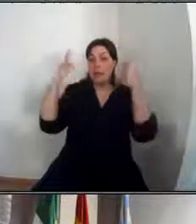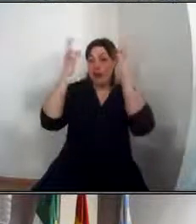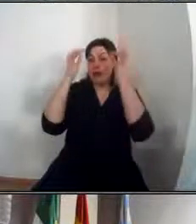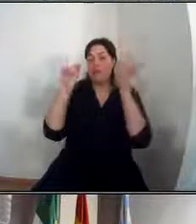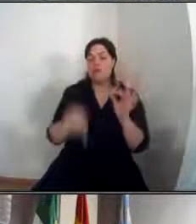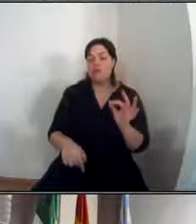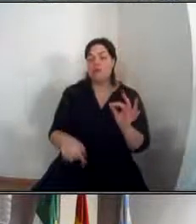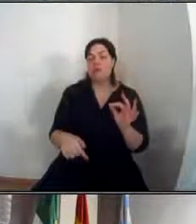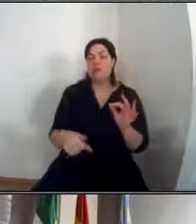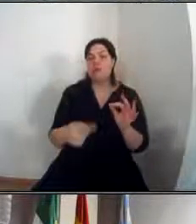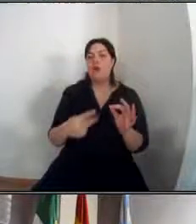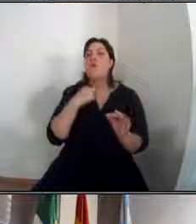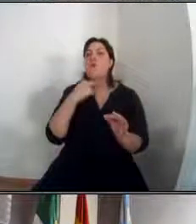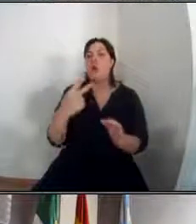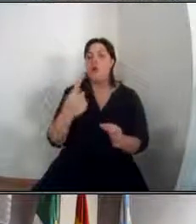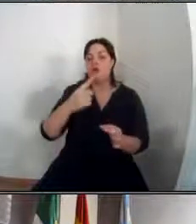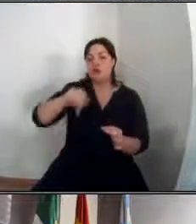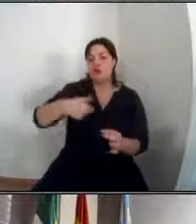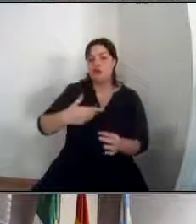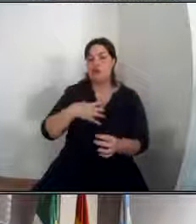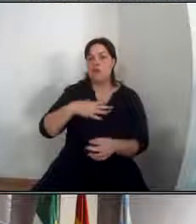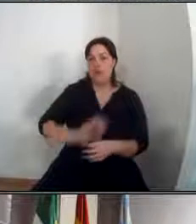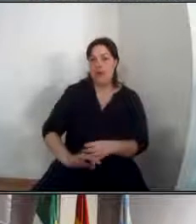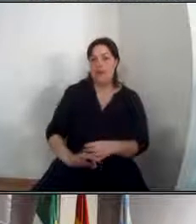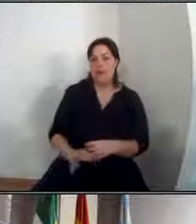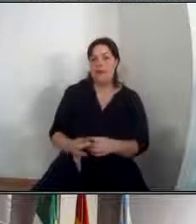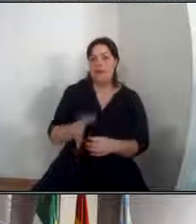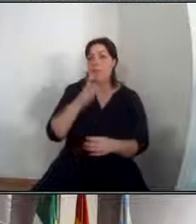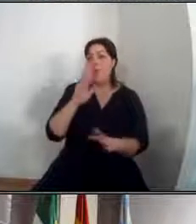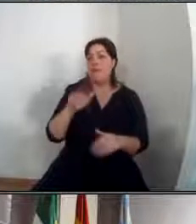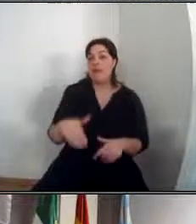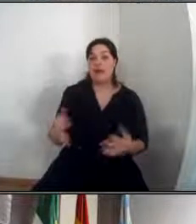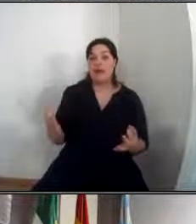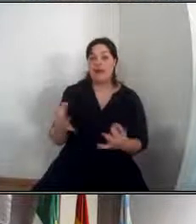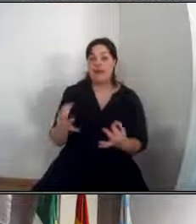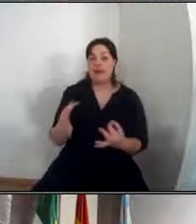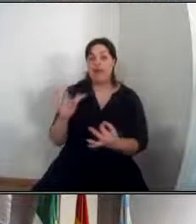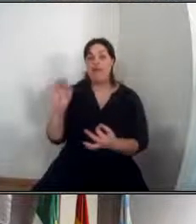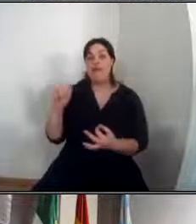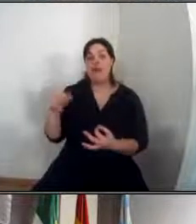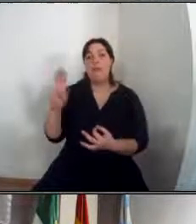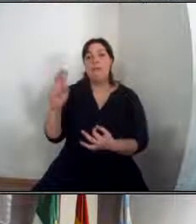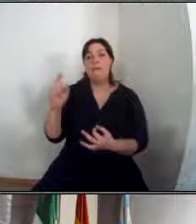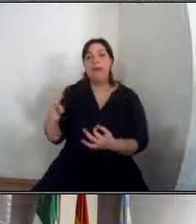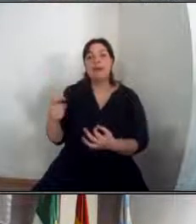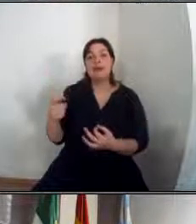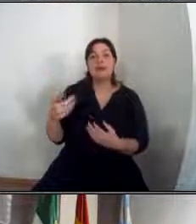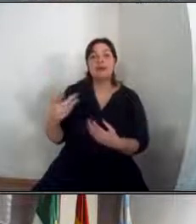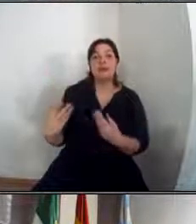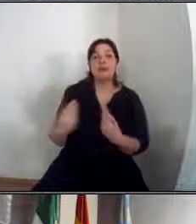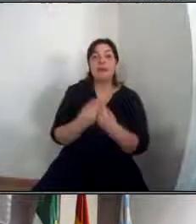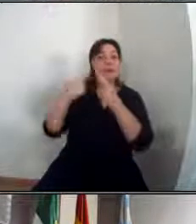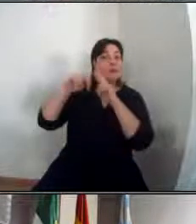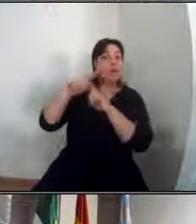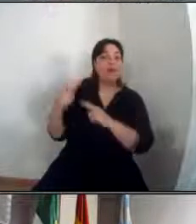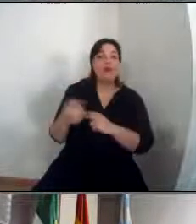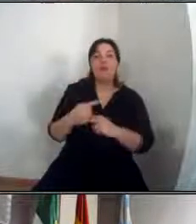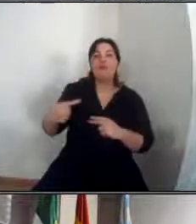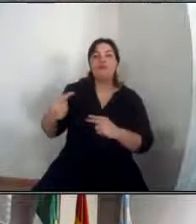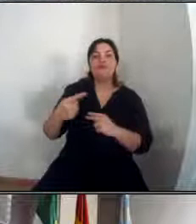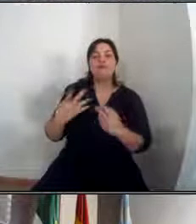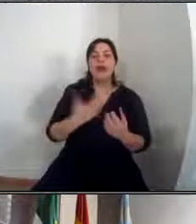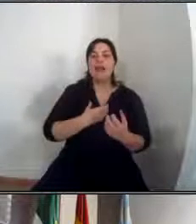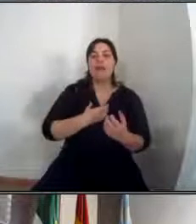también la voz que al final representa junto a FEMPE la voz de todos los